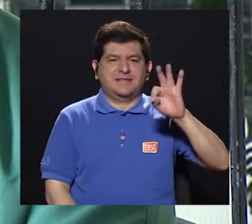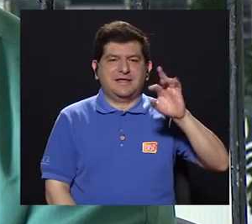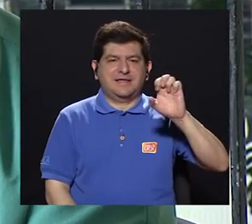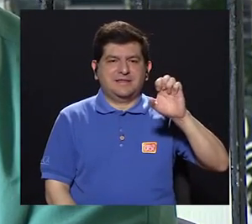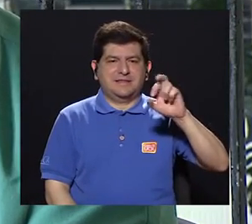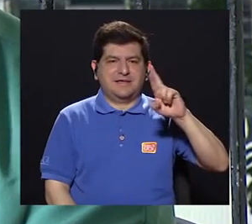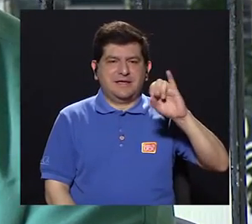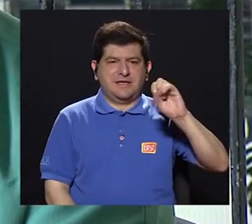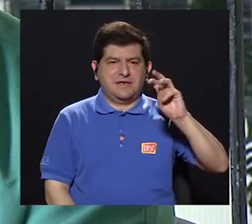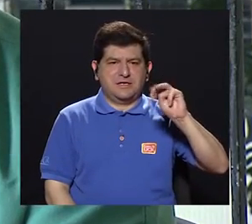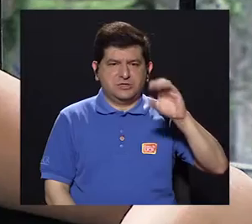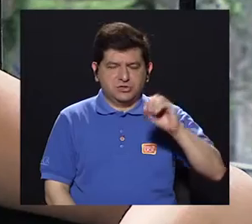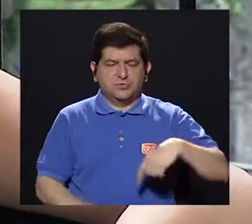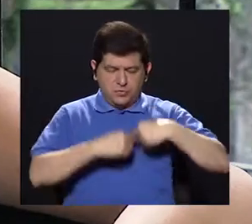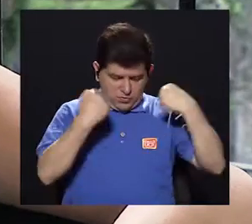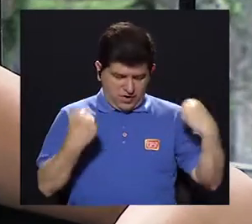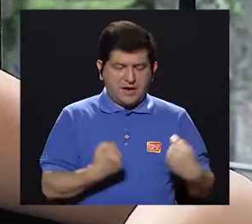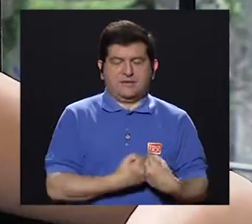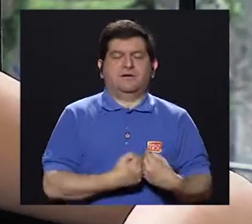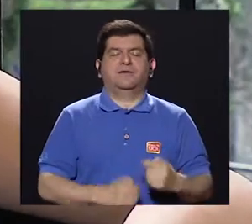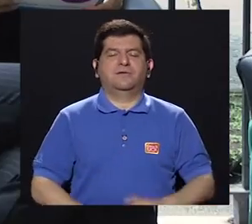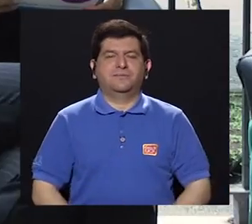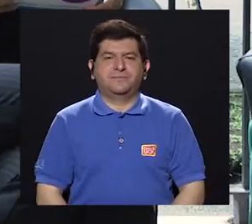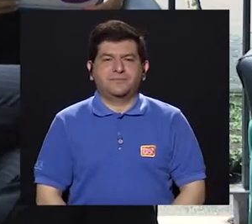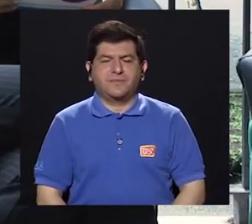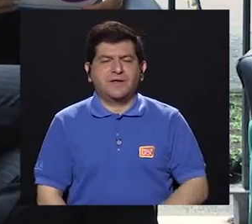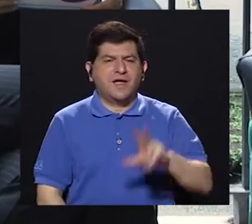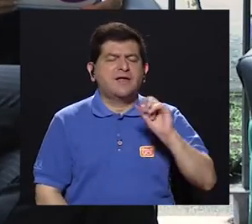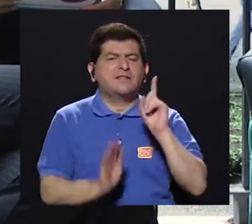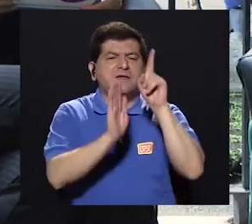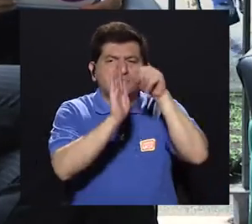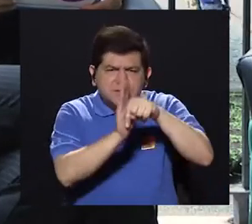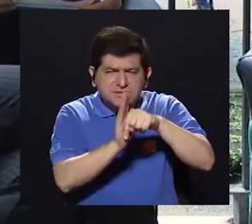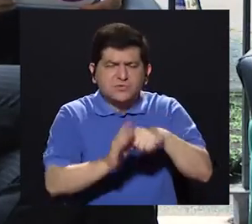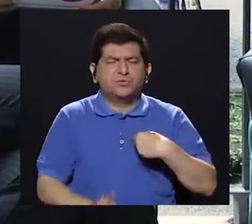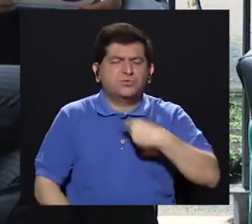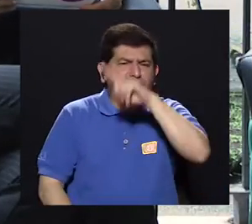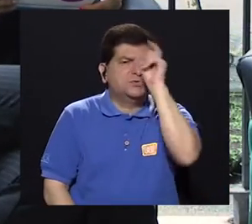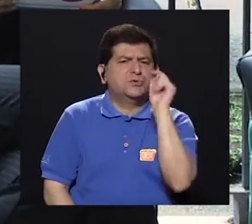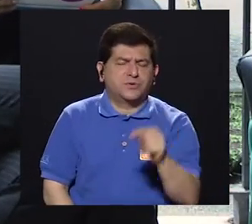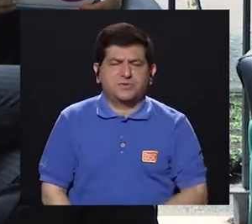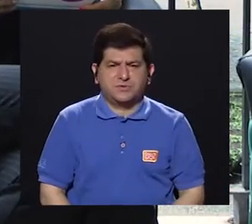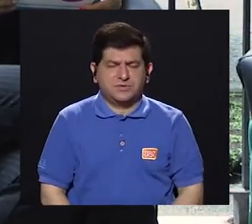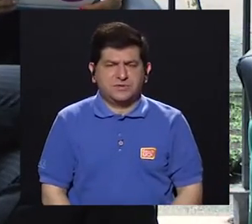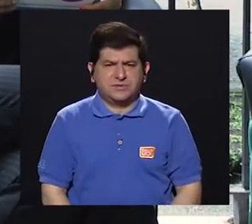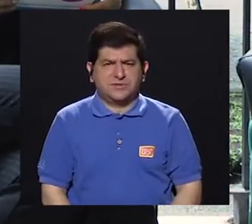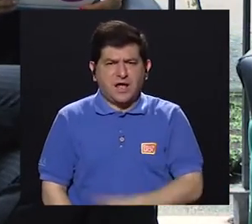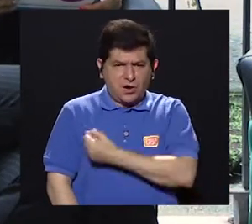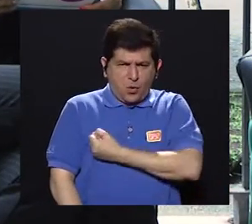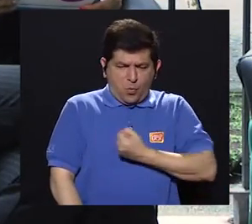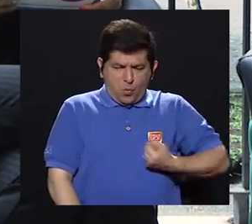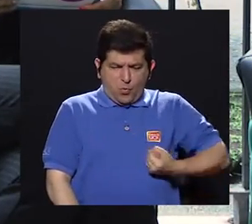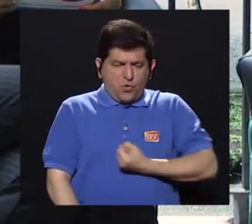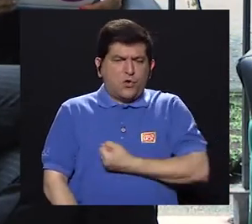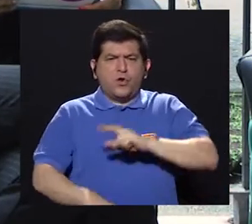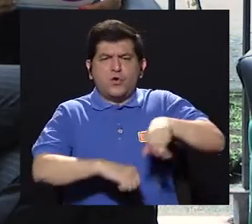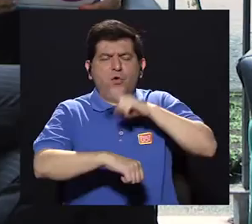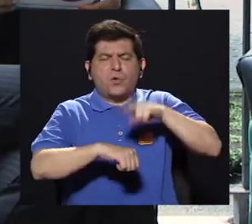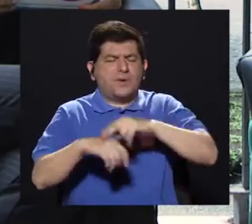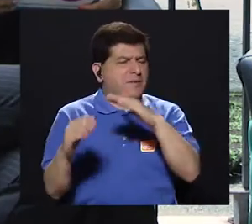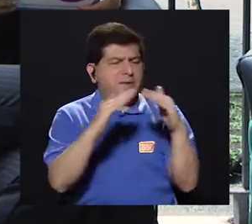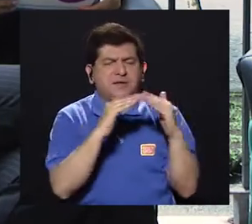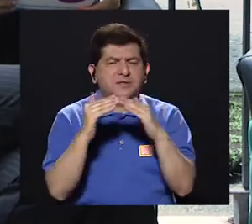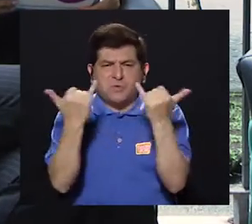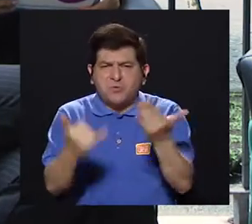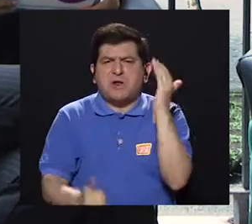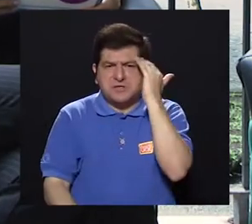angioplastía coronaria. Ya. Y nos quedan 30 segundos. Quería preguntarle, los ultrasonidos que son tan frecuentes hoy en